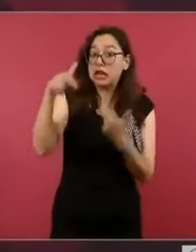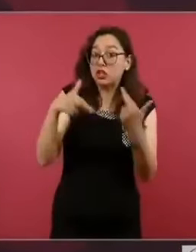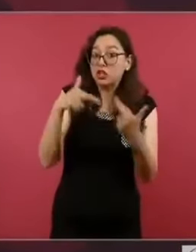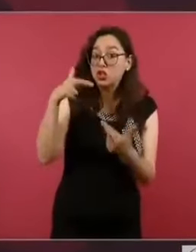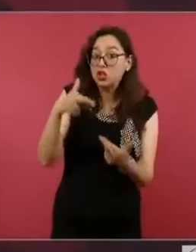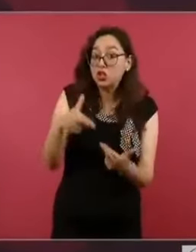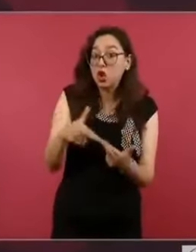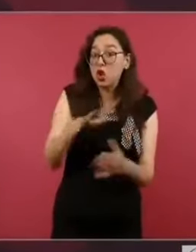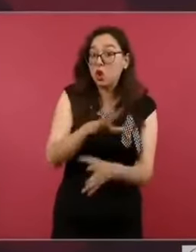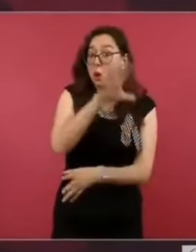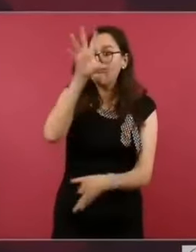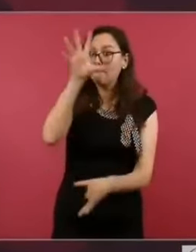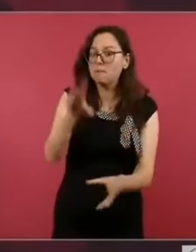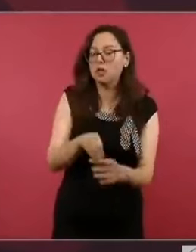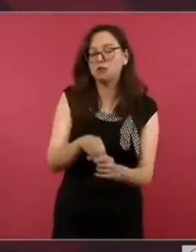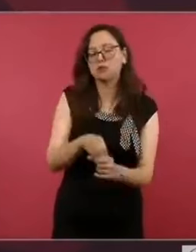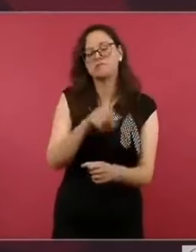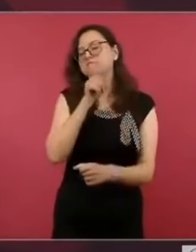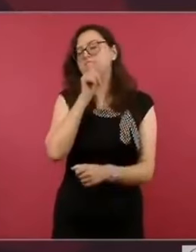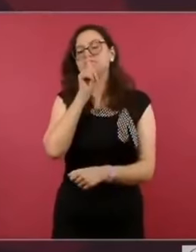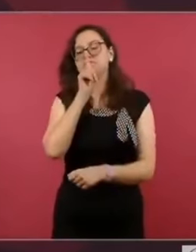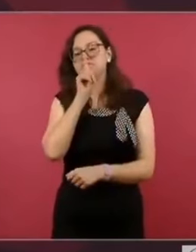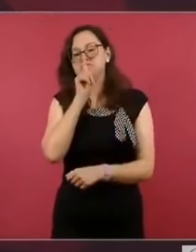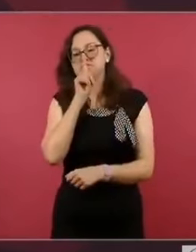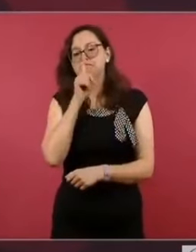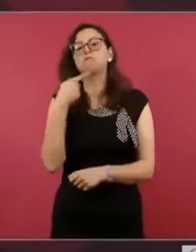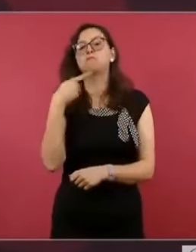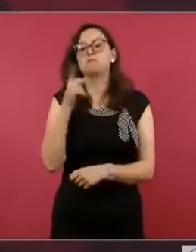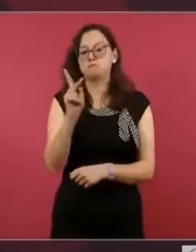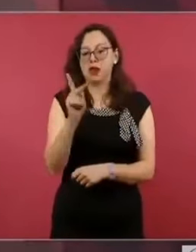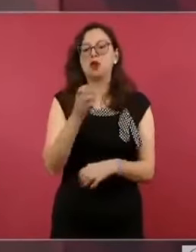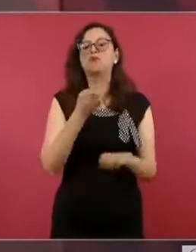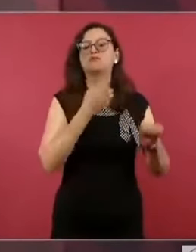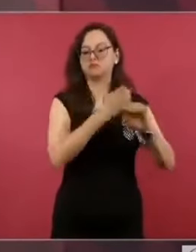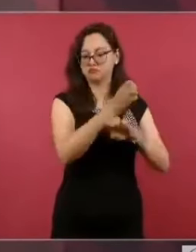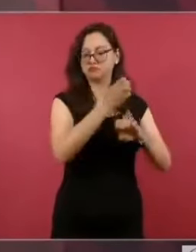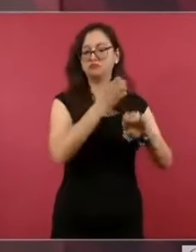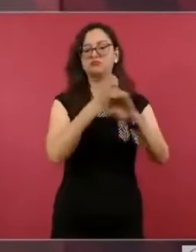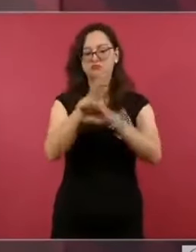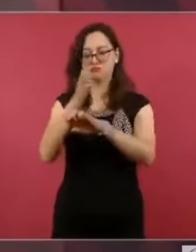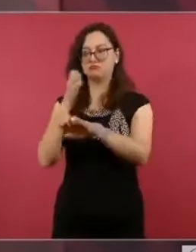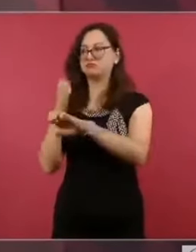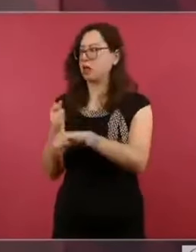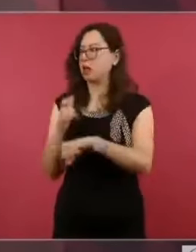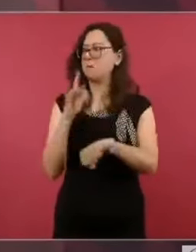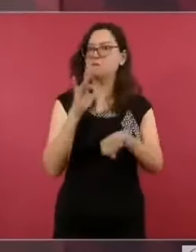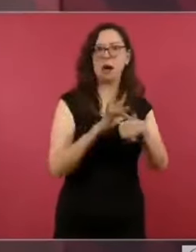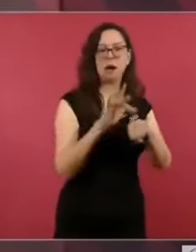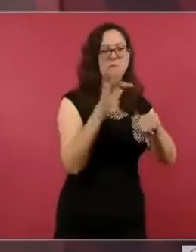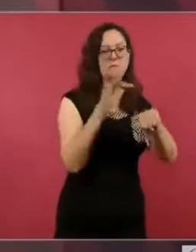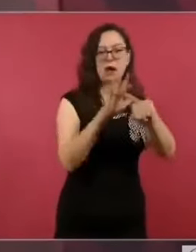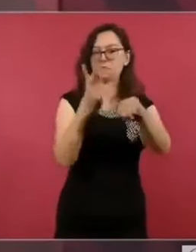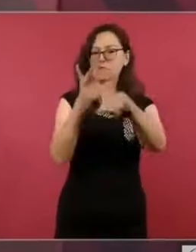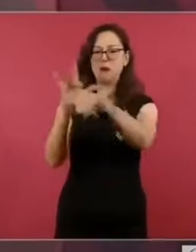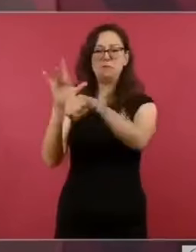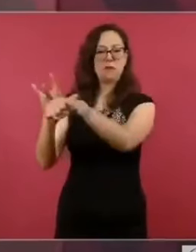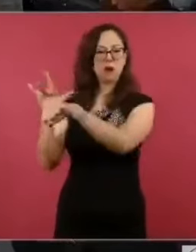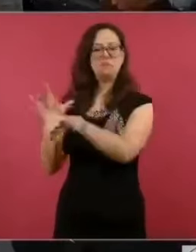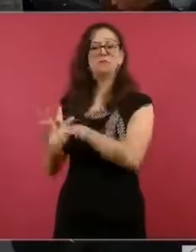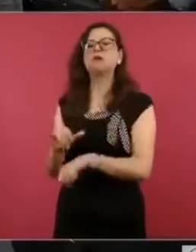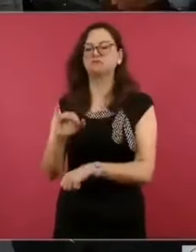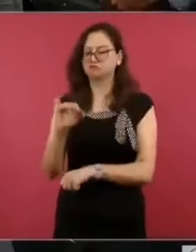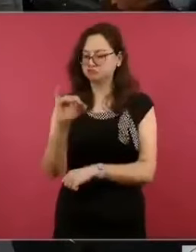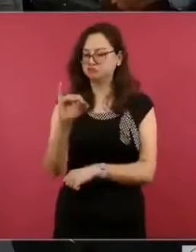un movimiento impulsado desde abajo y con la participación de todos además López Obrador aprovechó la ocasión para